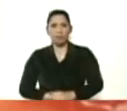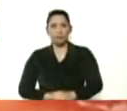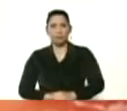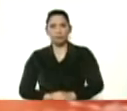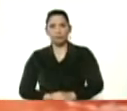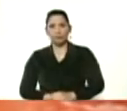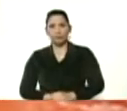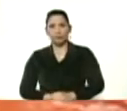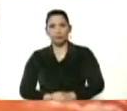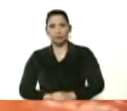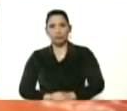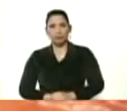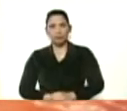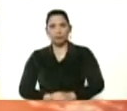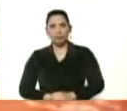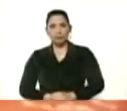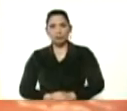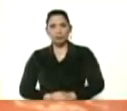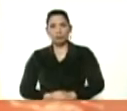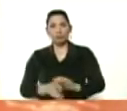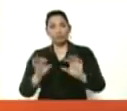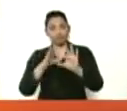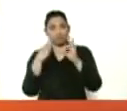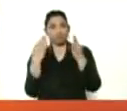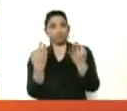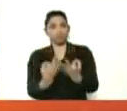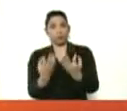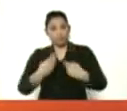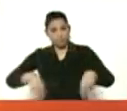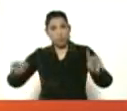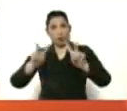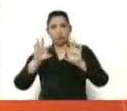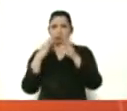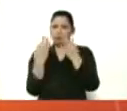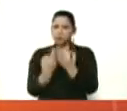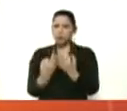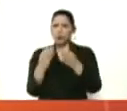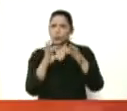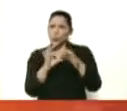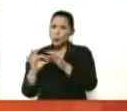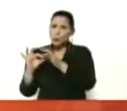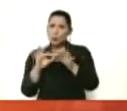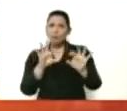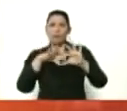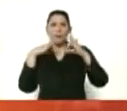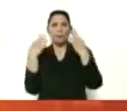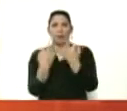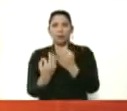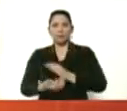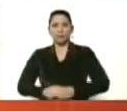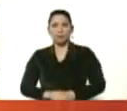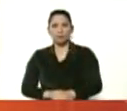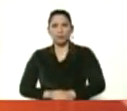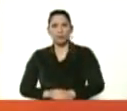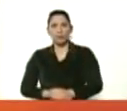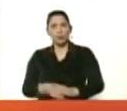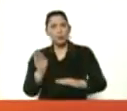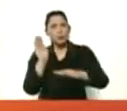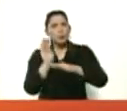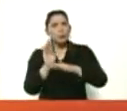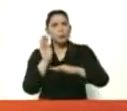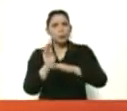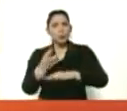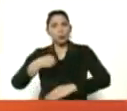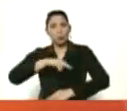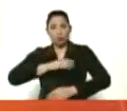de la familia, los valores de la familia, la unión familiar, del cuidar a nuestros